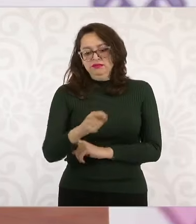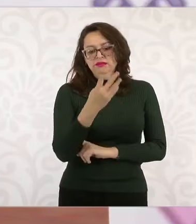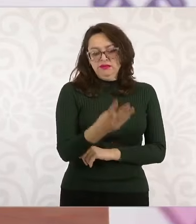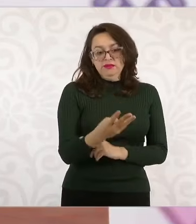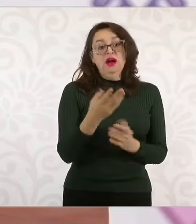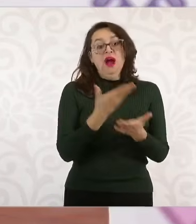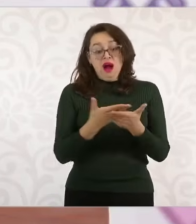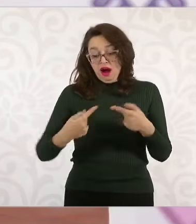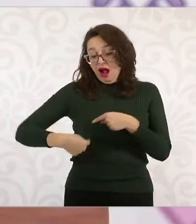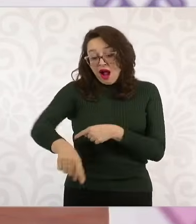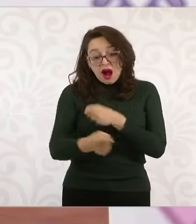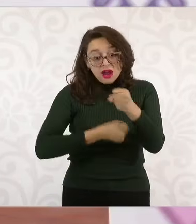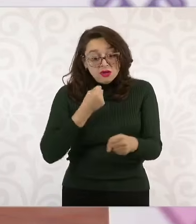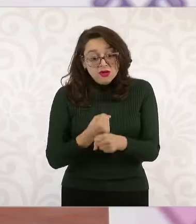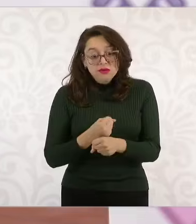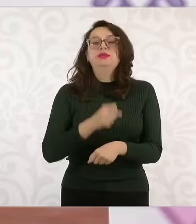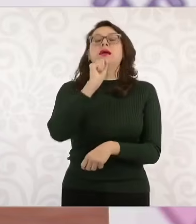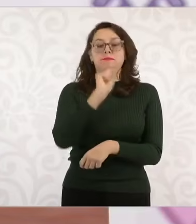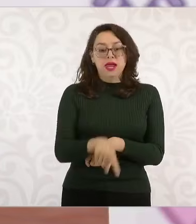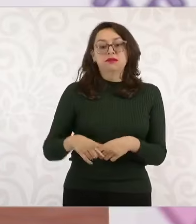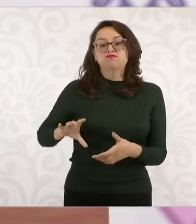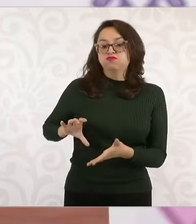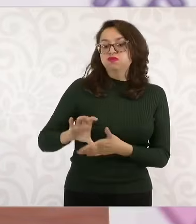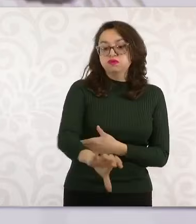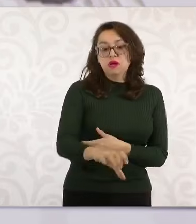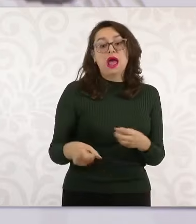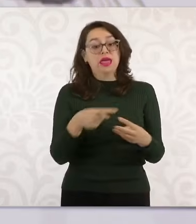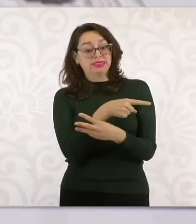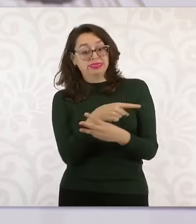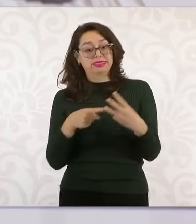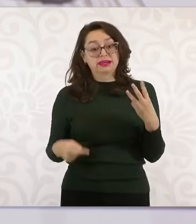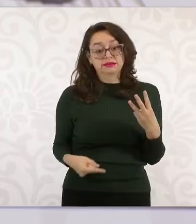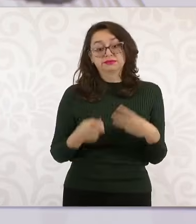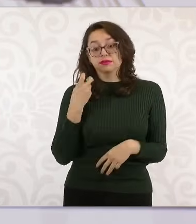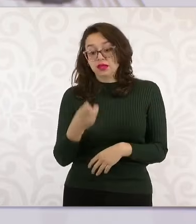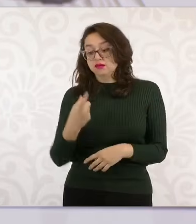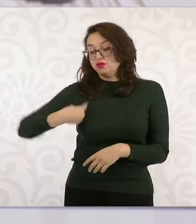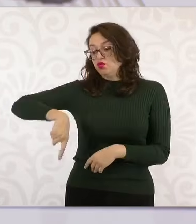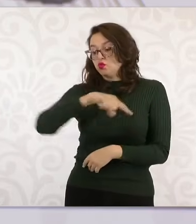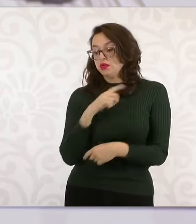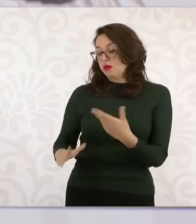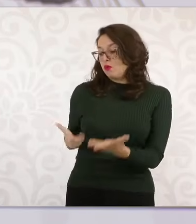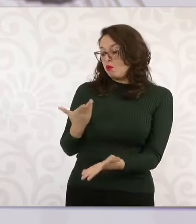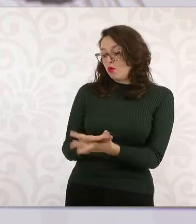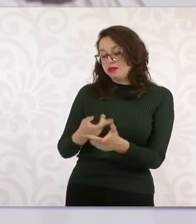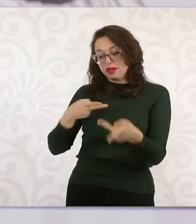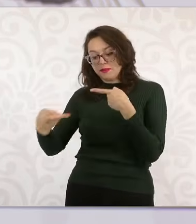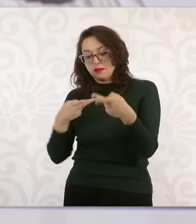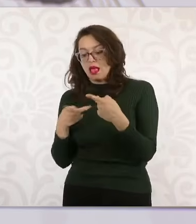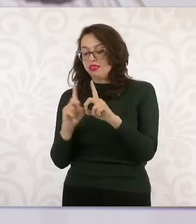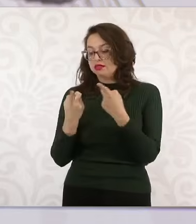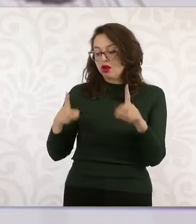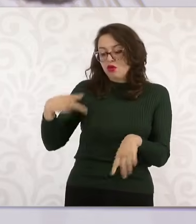más inversión pública. Esas tres acciones que tienen que ver con un modelo de desarrollo distinto, pues han permitido